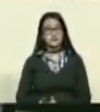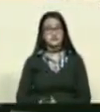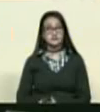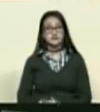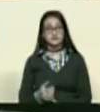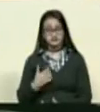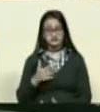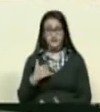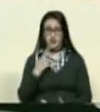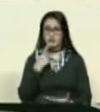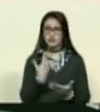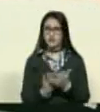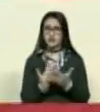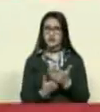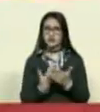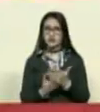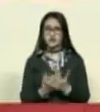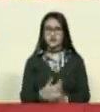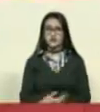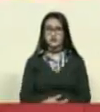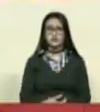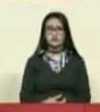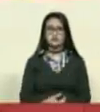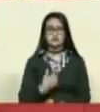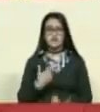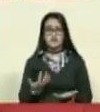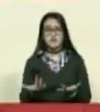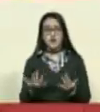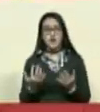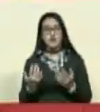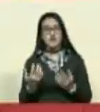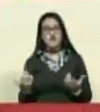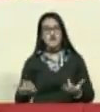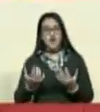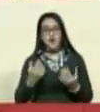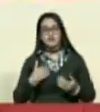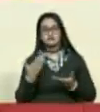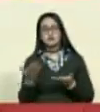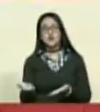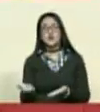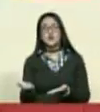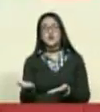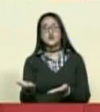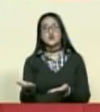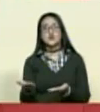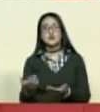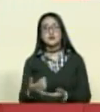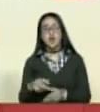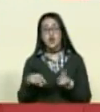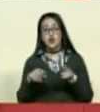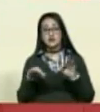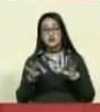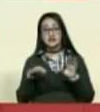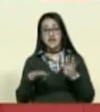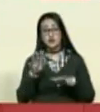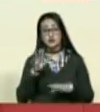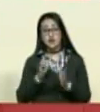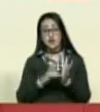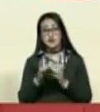soy testigo y pongo mis manos en el fuego por él. 12, 13 y 14 de abril lo vivimos